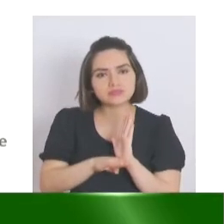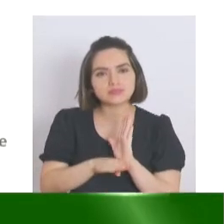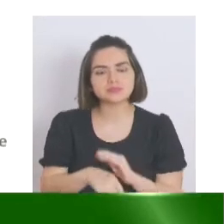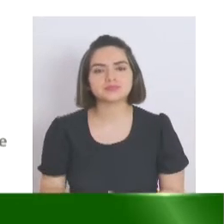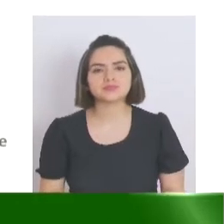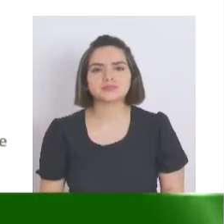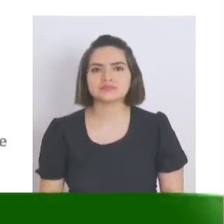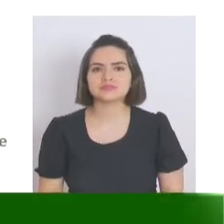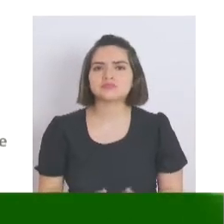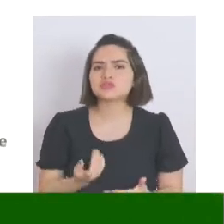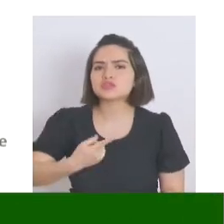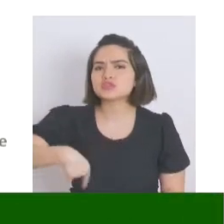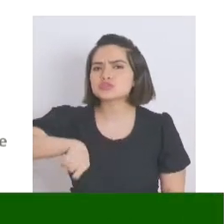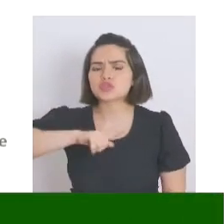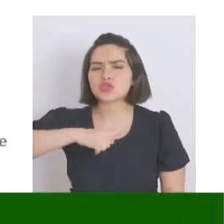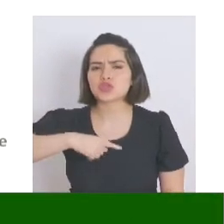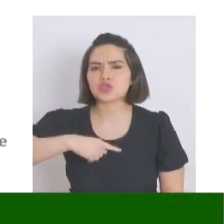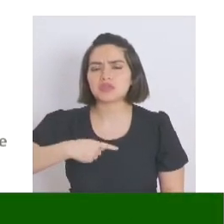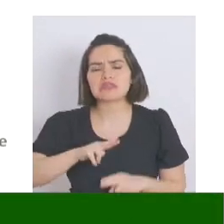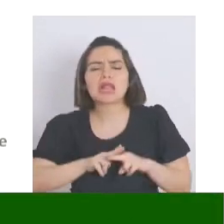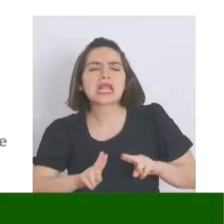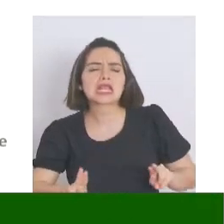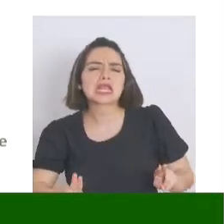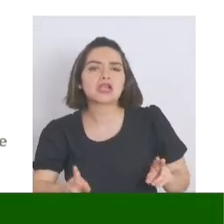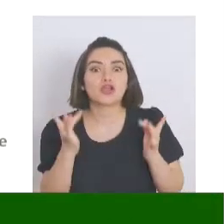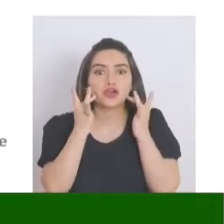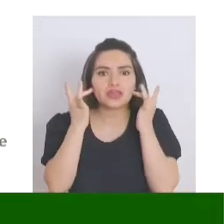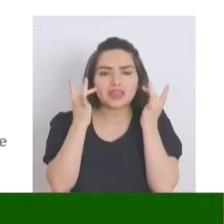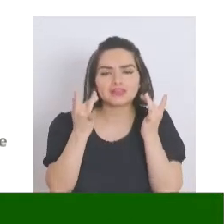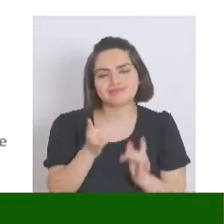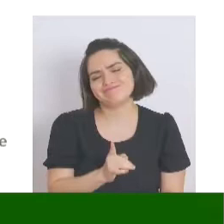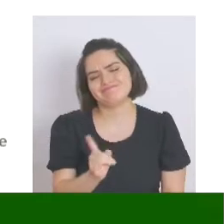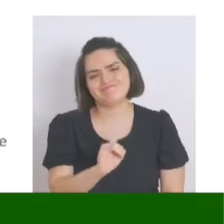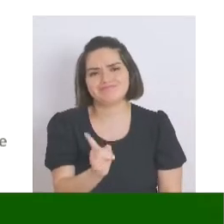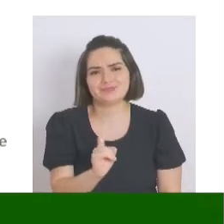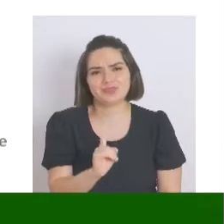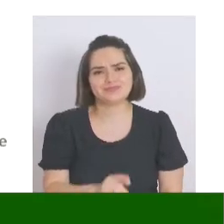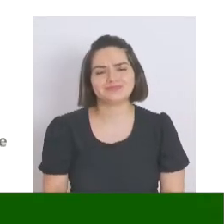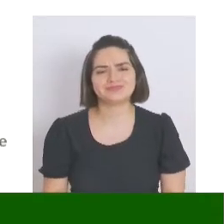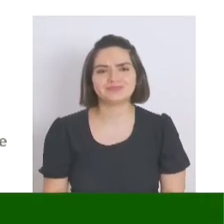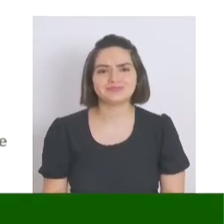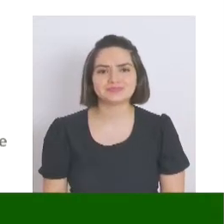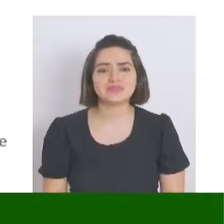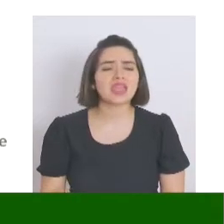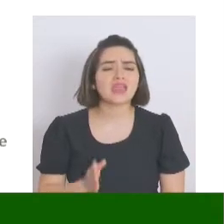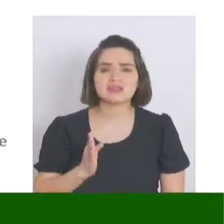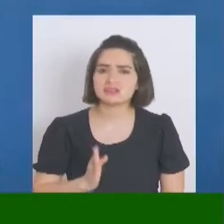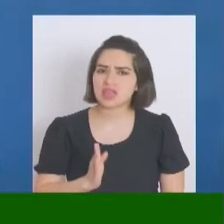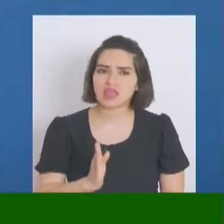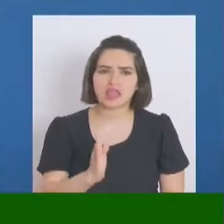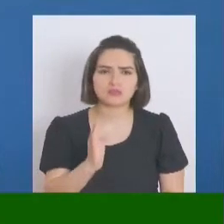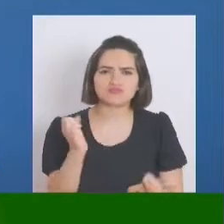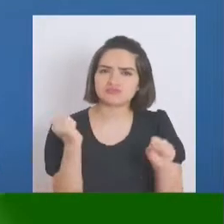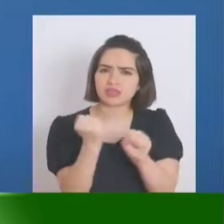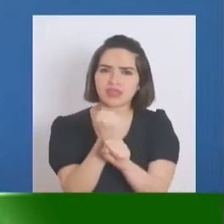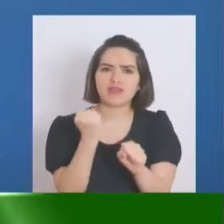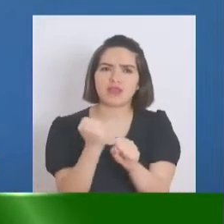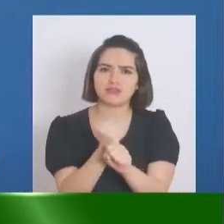decir que con esto nosotros estemos tranquilos, estemos contentos, todo lo contrario, seguimos